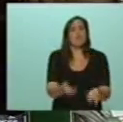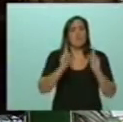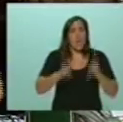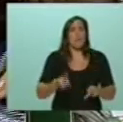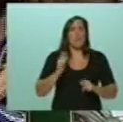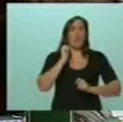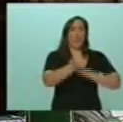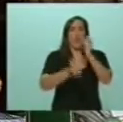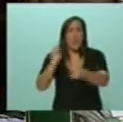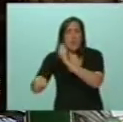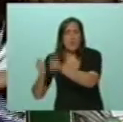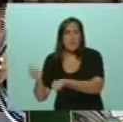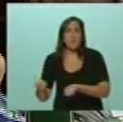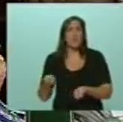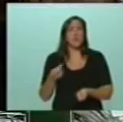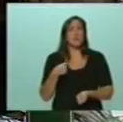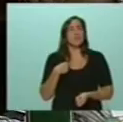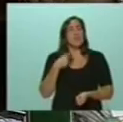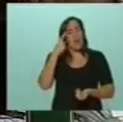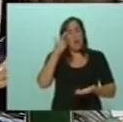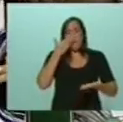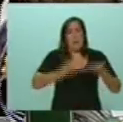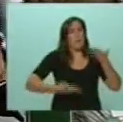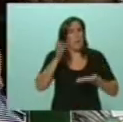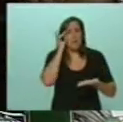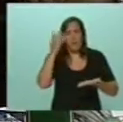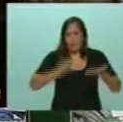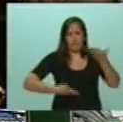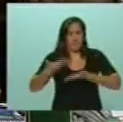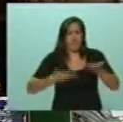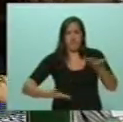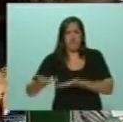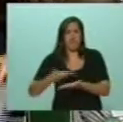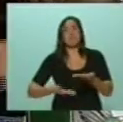ese sentido, si ustedes me permiten, siempre se mezclan los papeles.